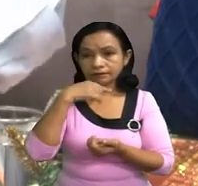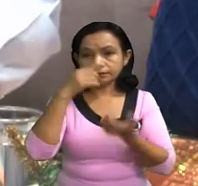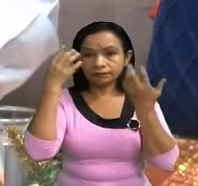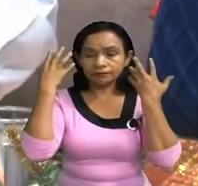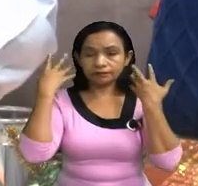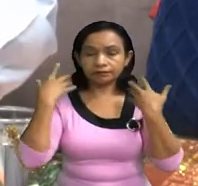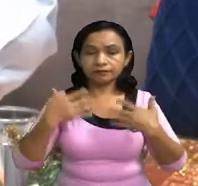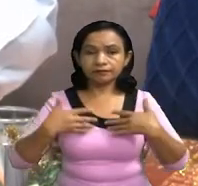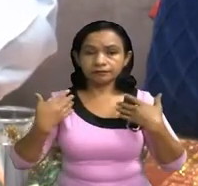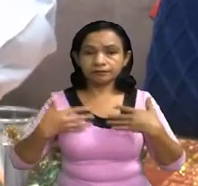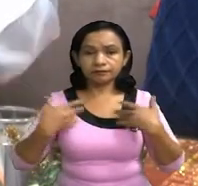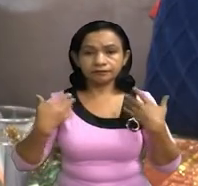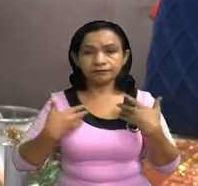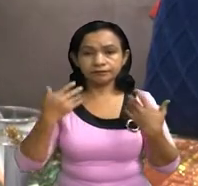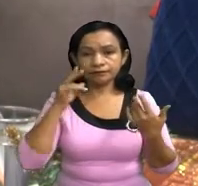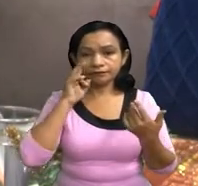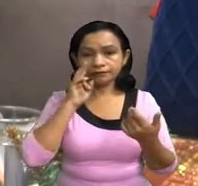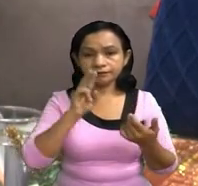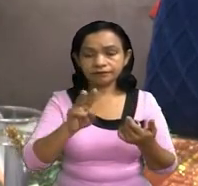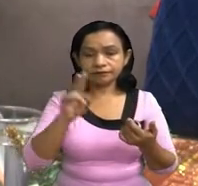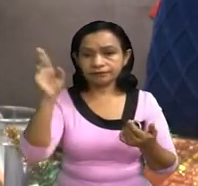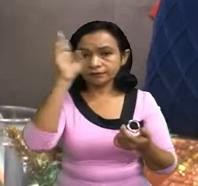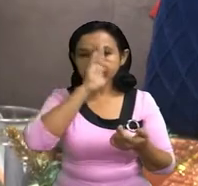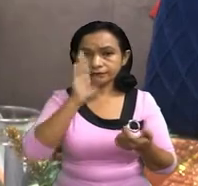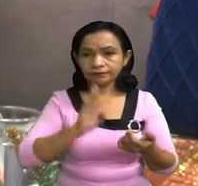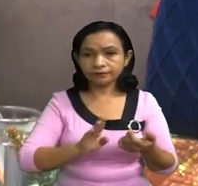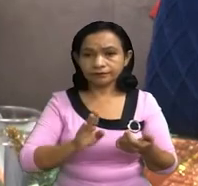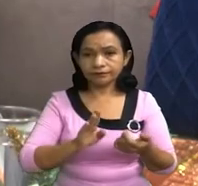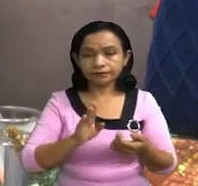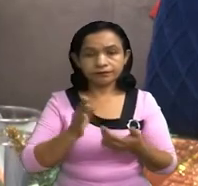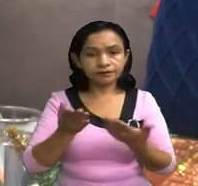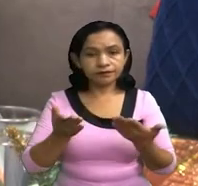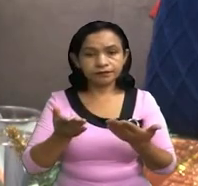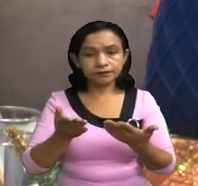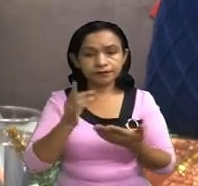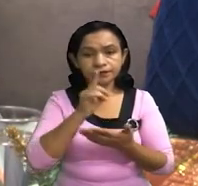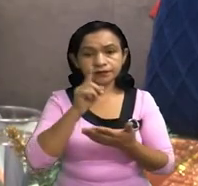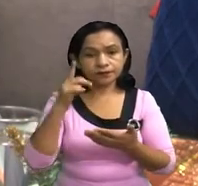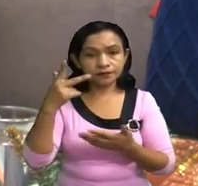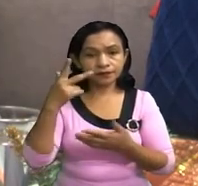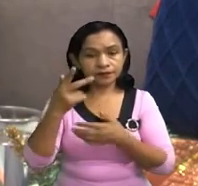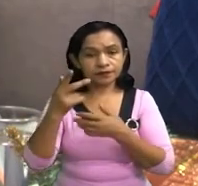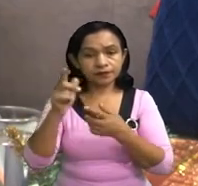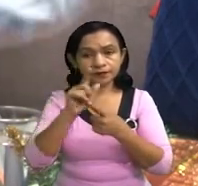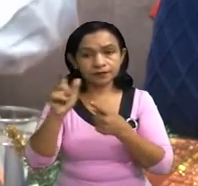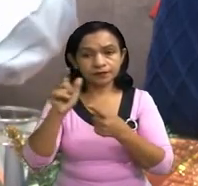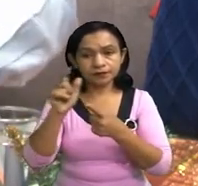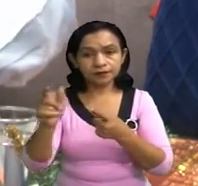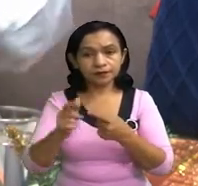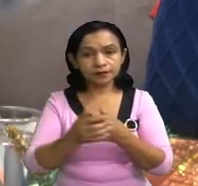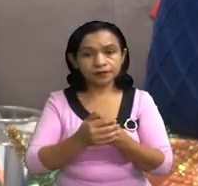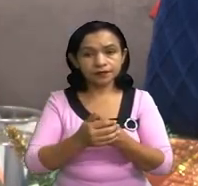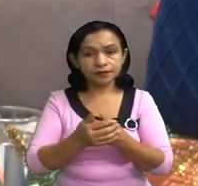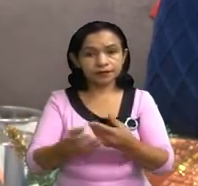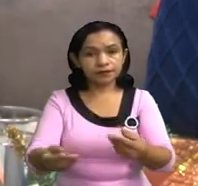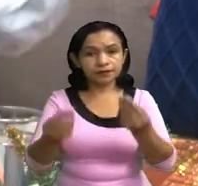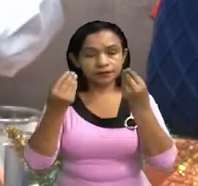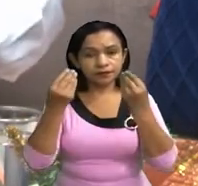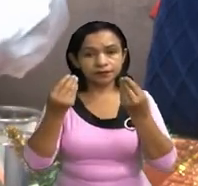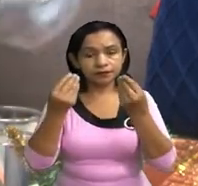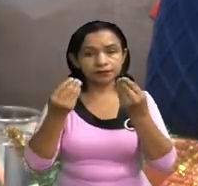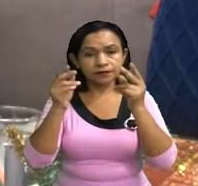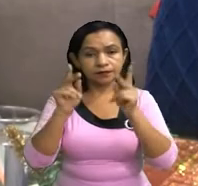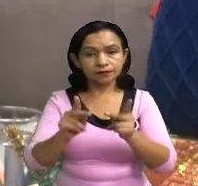de satisfacción. Nunca en los últimos 18 meses esa catedral había estado llena de tanta gente de